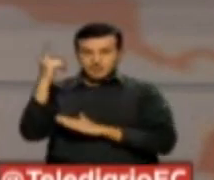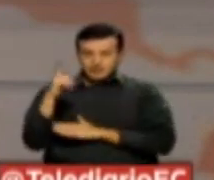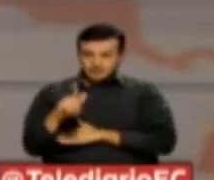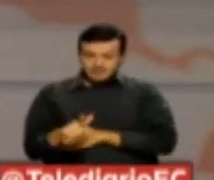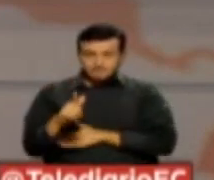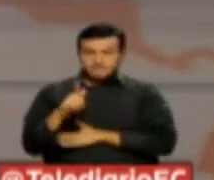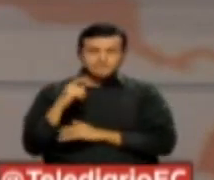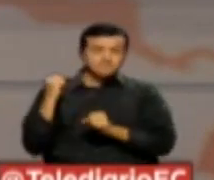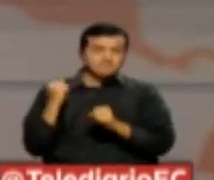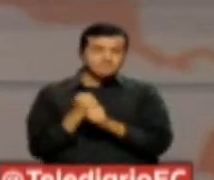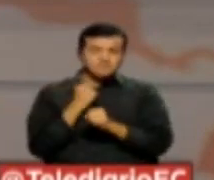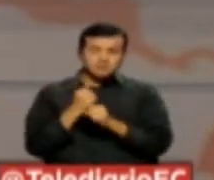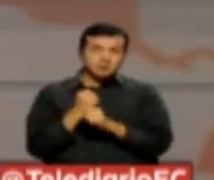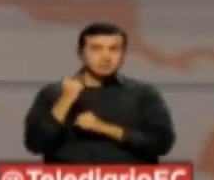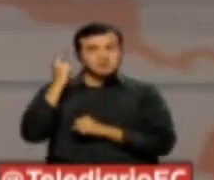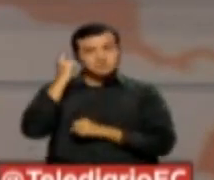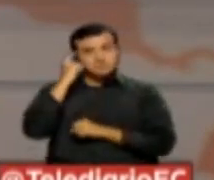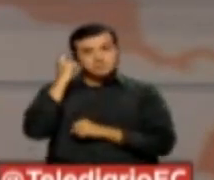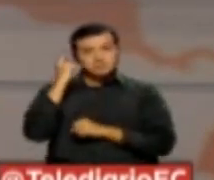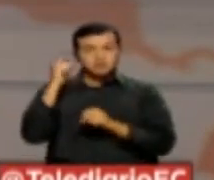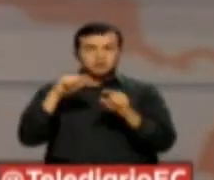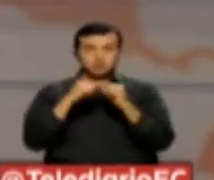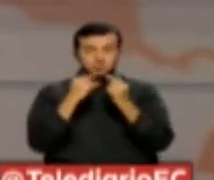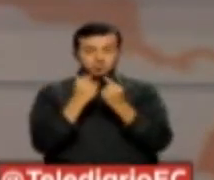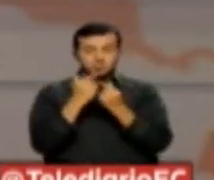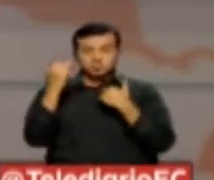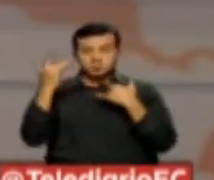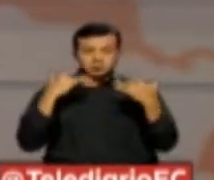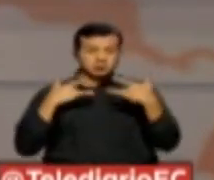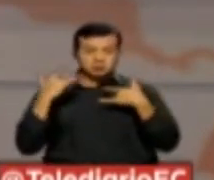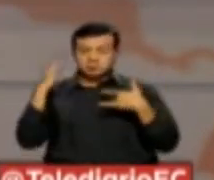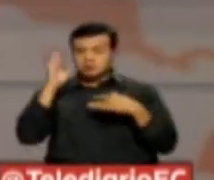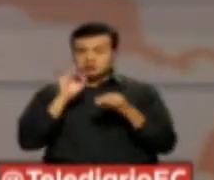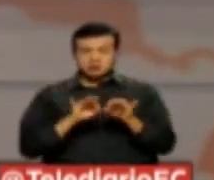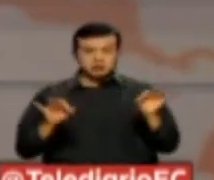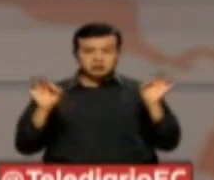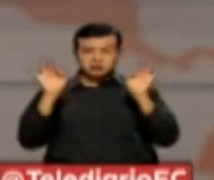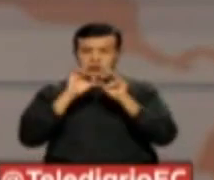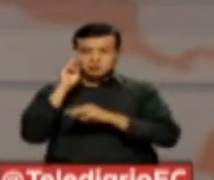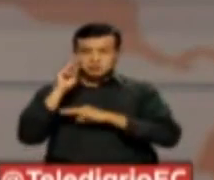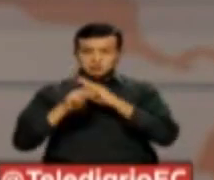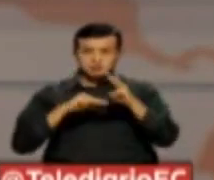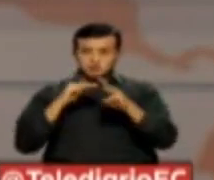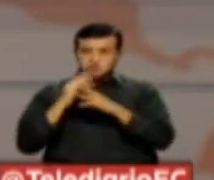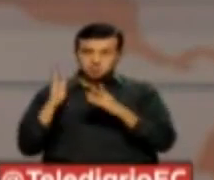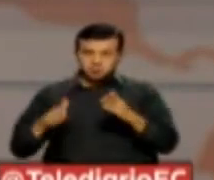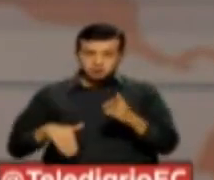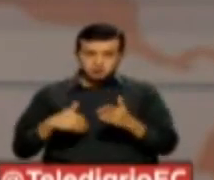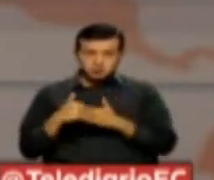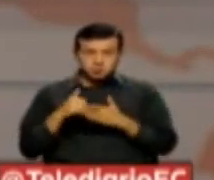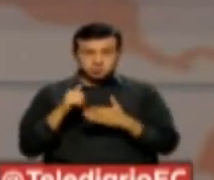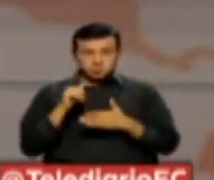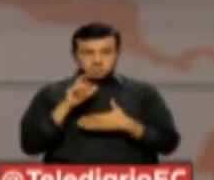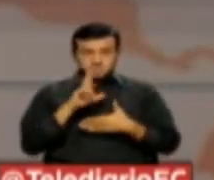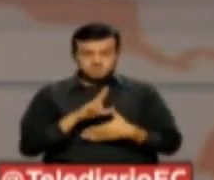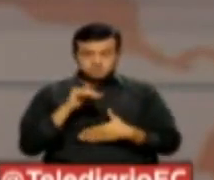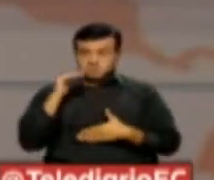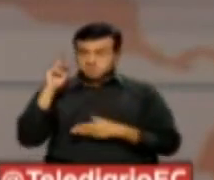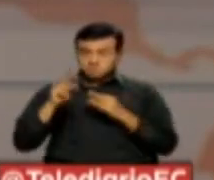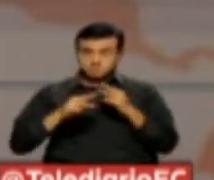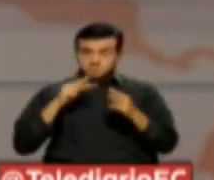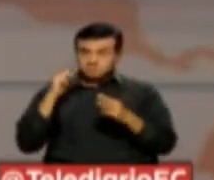creo que vienen los grupos de teatro más importantes del mundo no no no de américa latina'